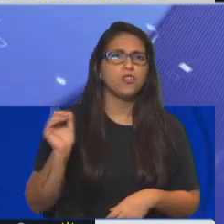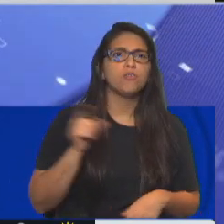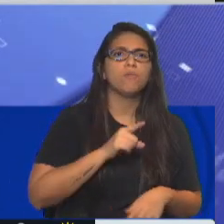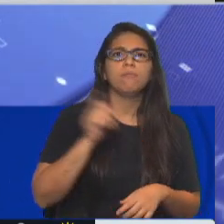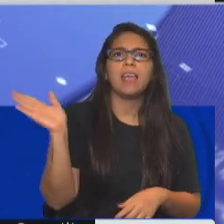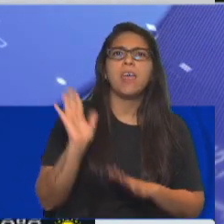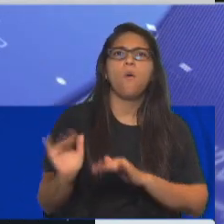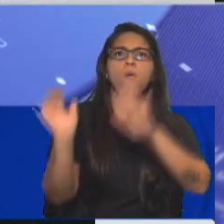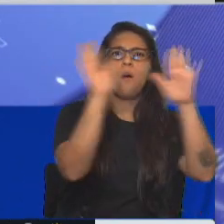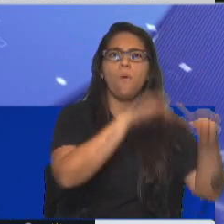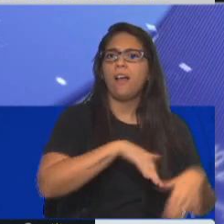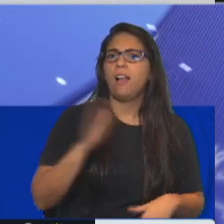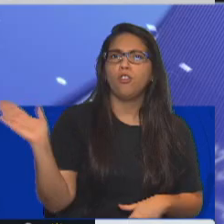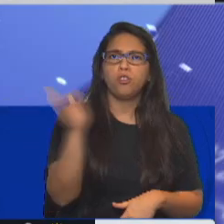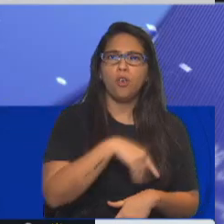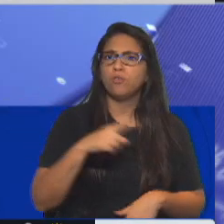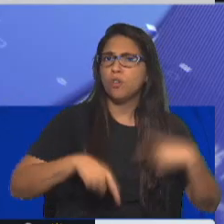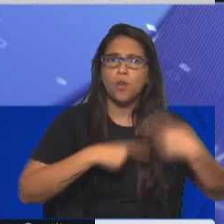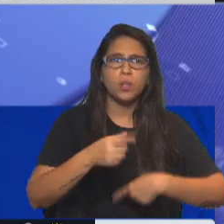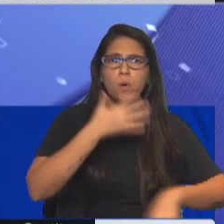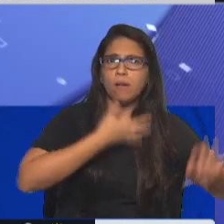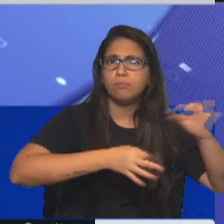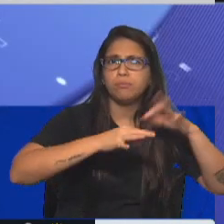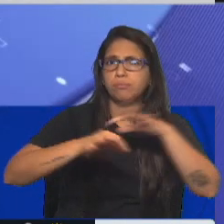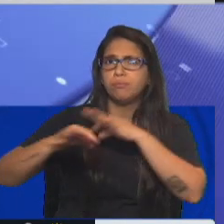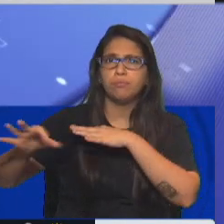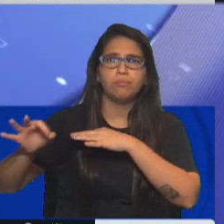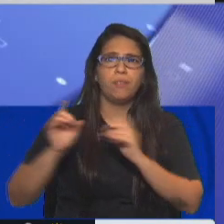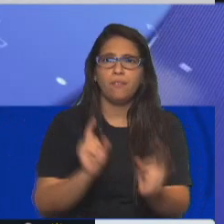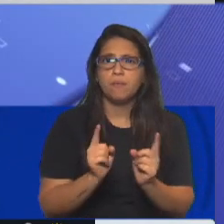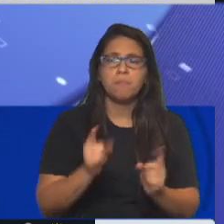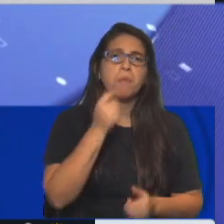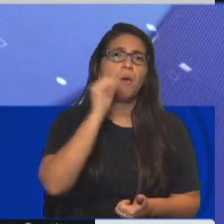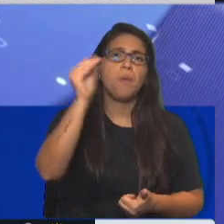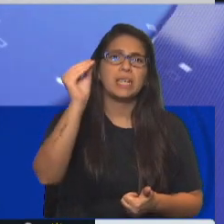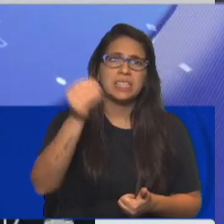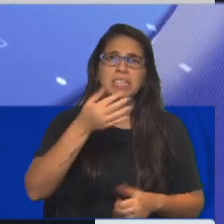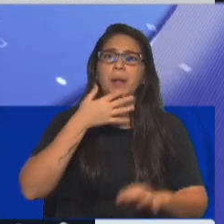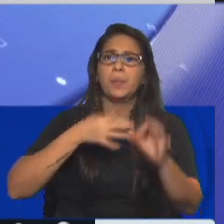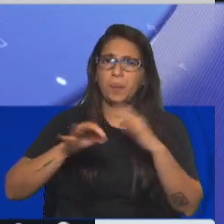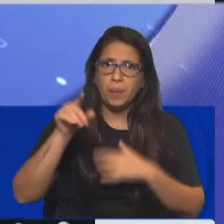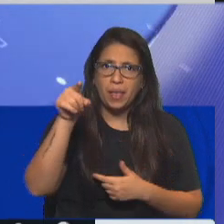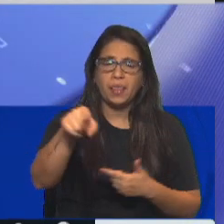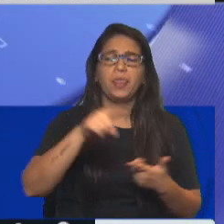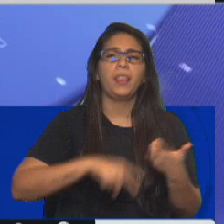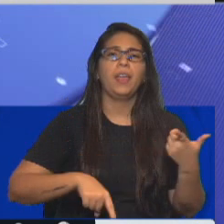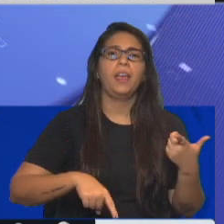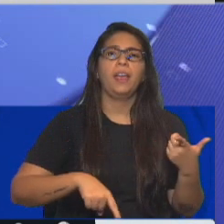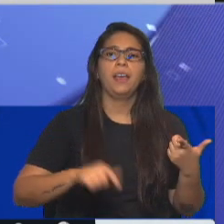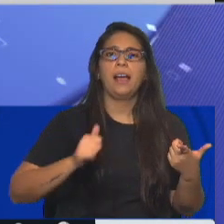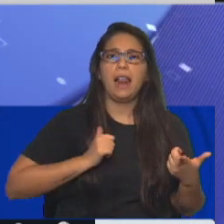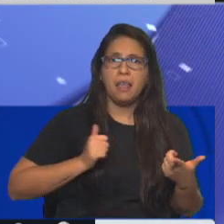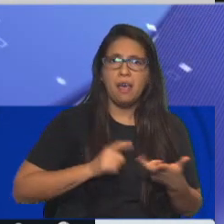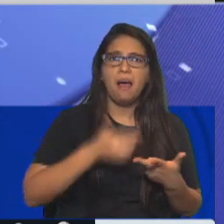principales importadores de acero y aluminio para numerosos mercados, incluido Brasil, incluido